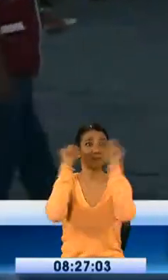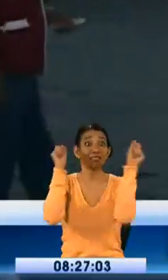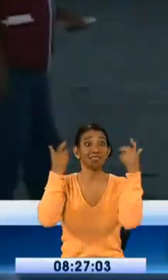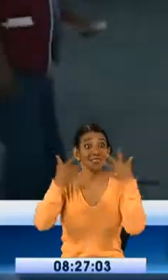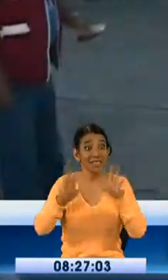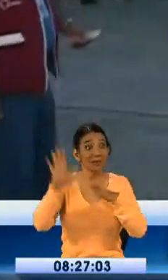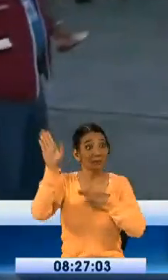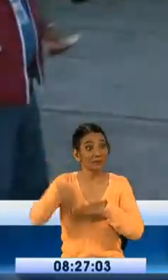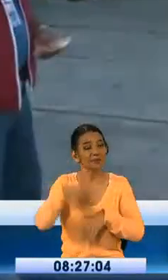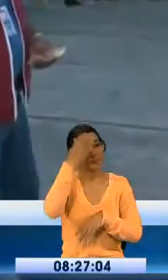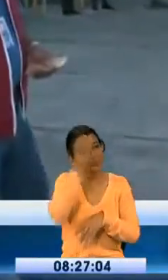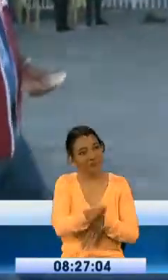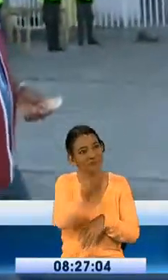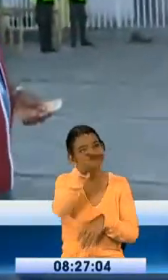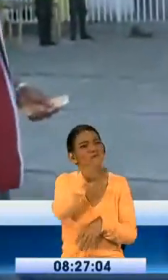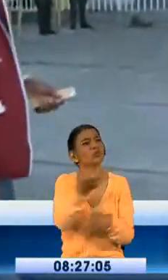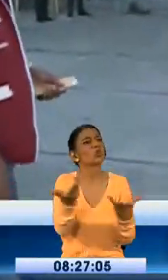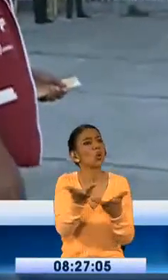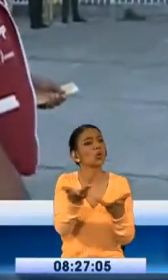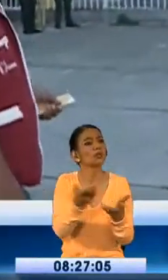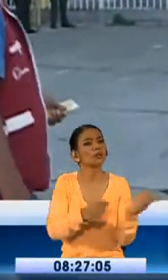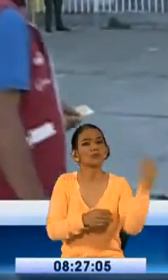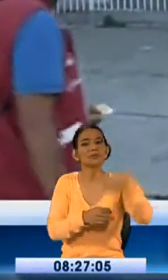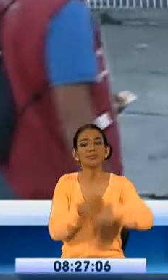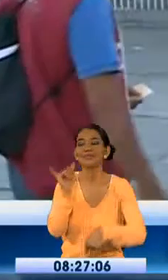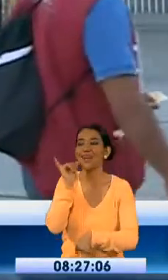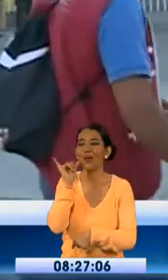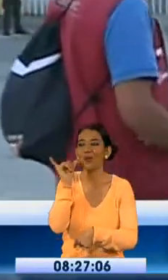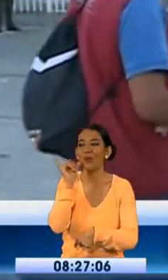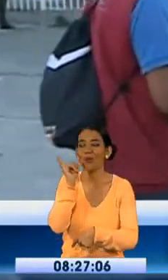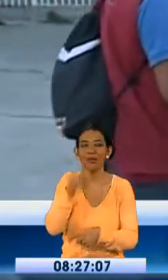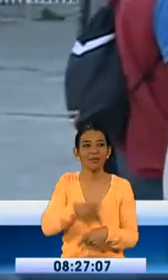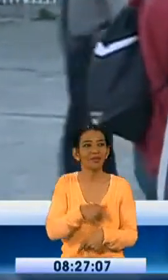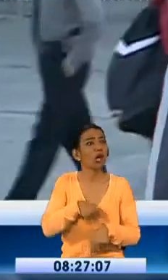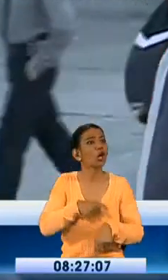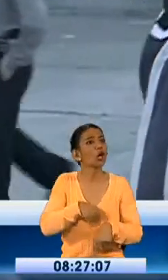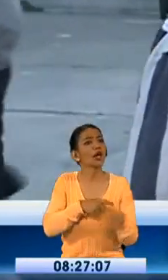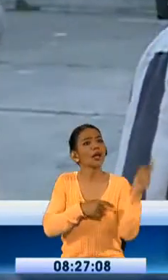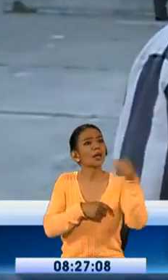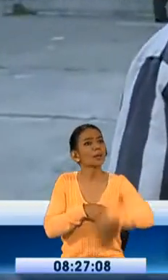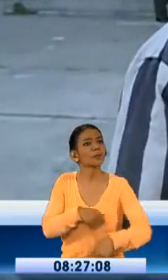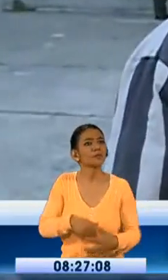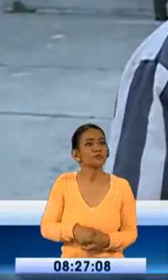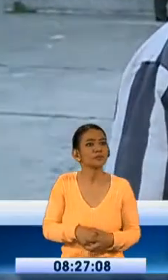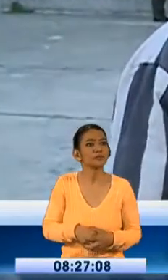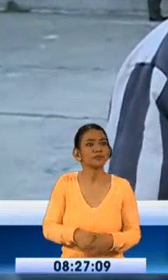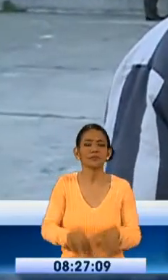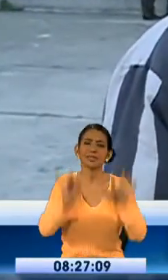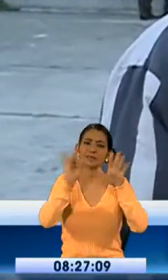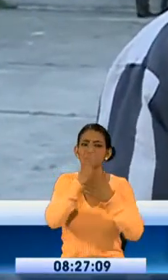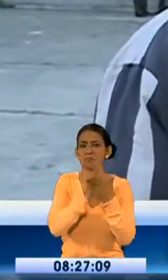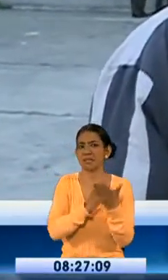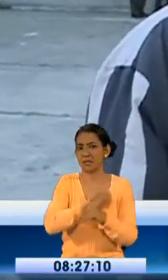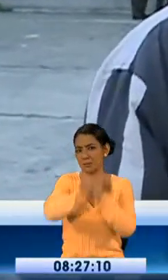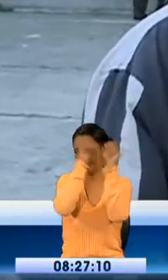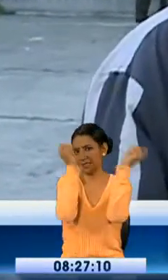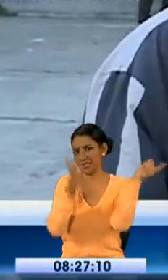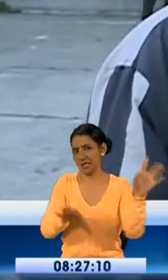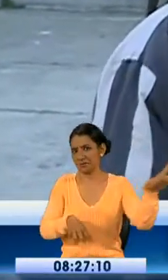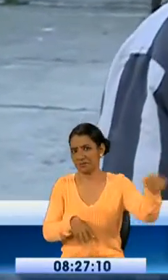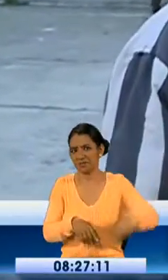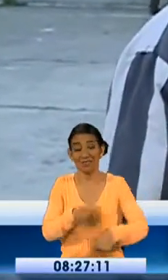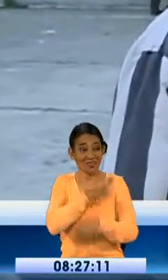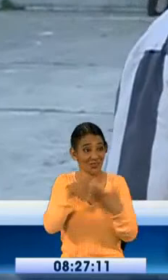venido. Buenos días, señor. ¿Ustedes de dónde vino? San Golquín. ¿Desde qué hora está aquí? Desde las 7:30 más o menos de la mañana. Bueno, todos con